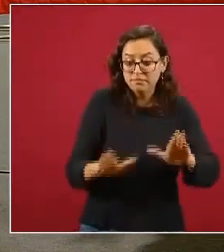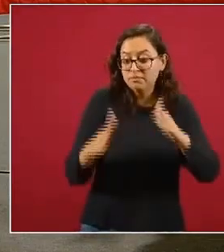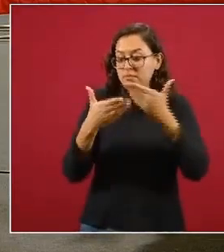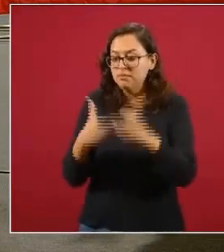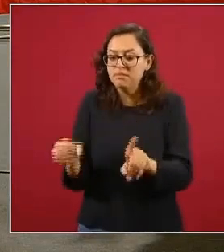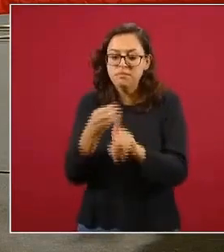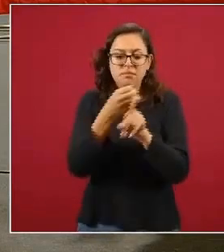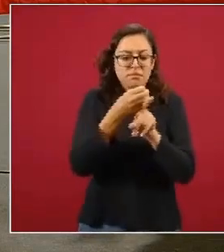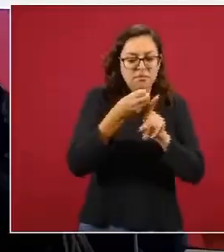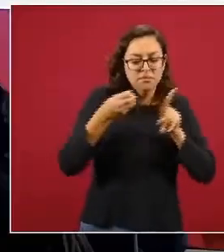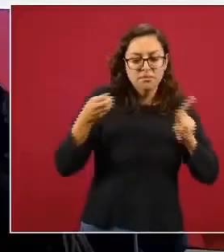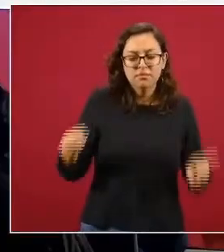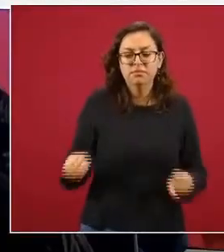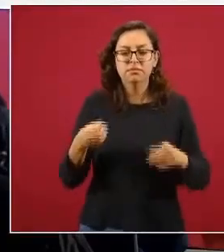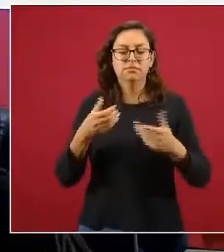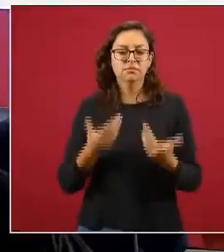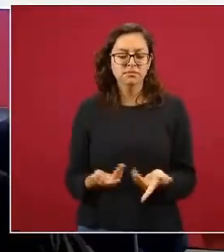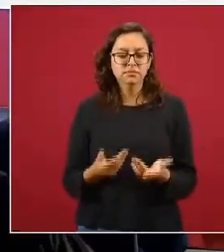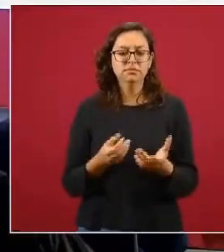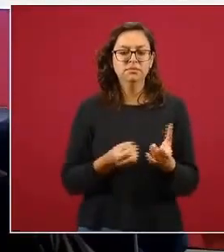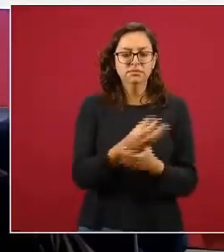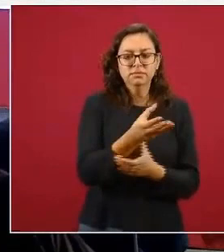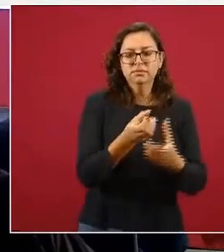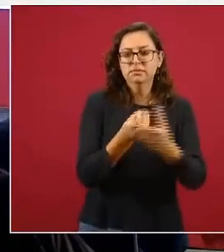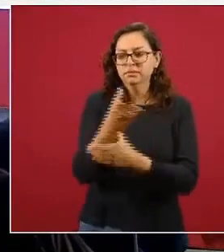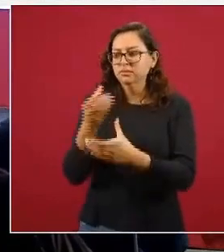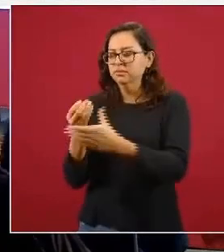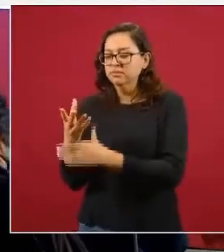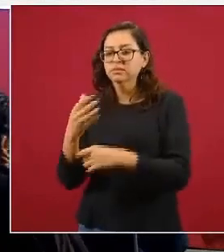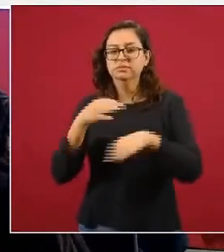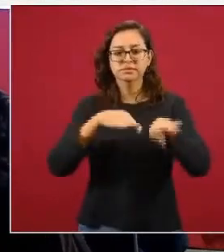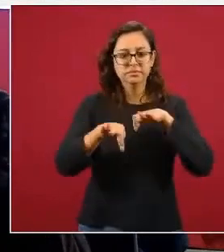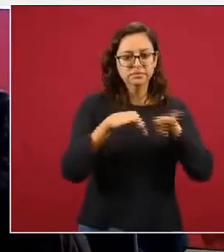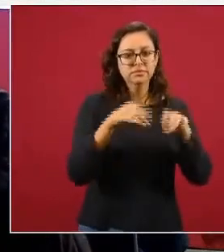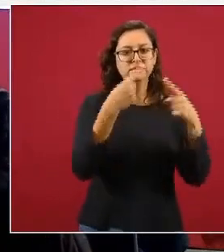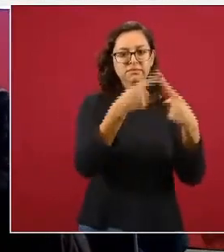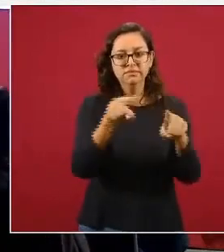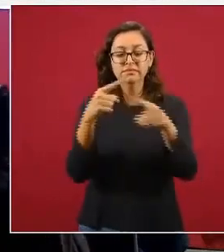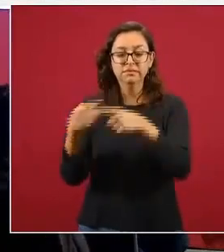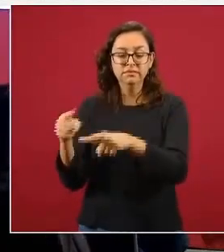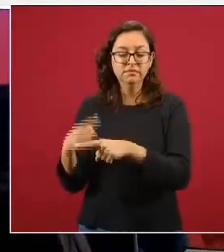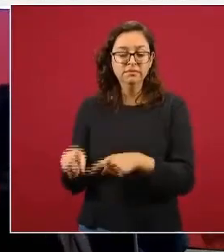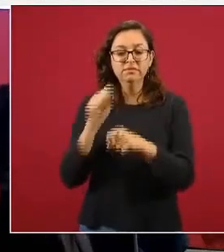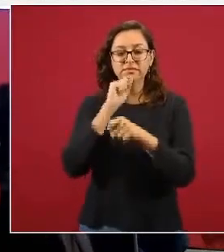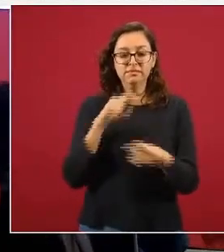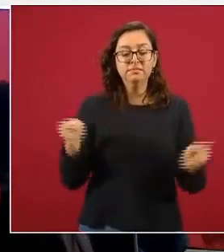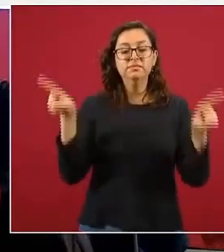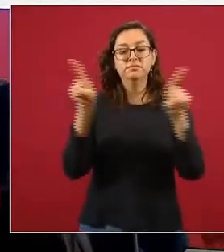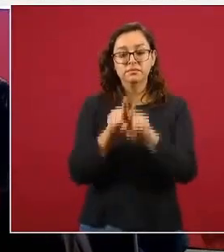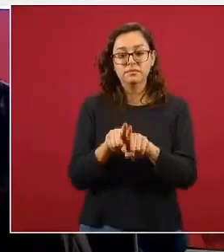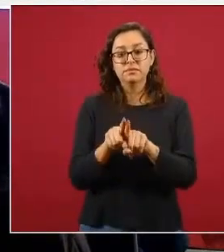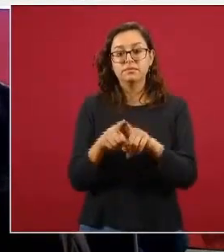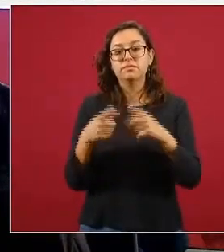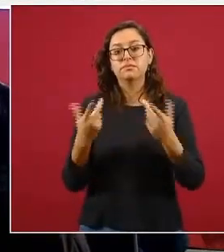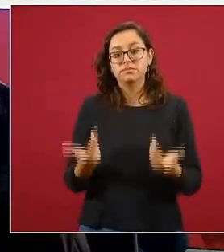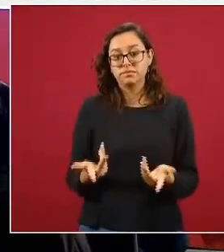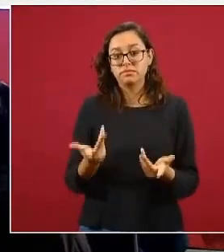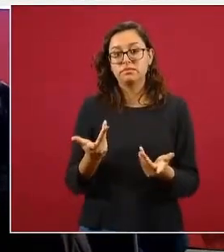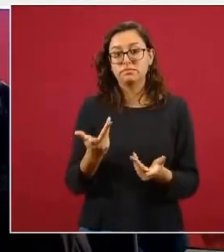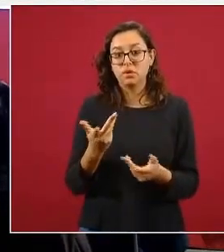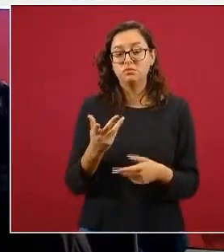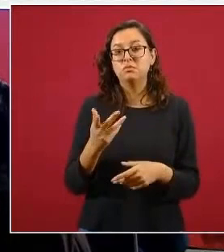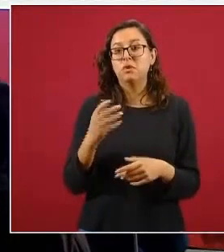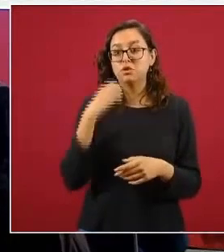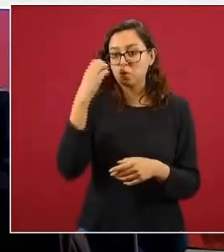la apertura de espacios públicos, de campos de trabajo y todavía no, los recintos escolares.